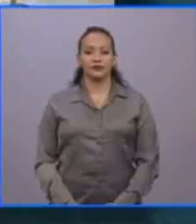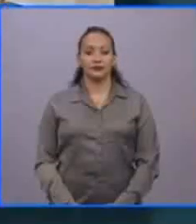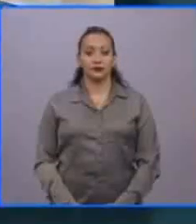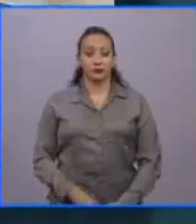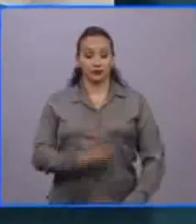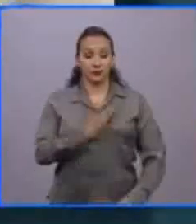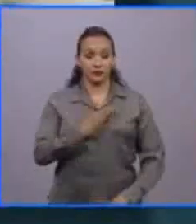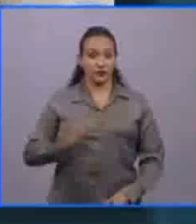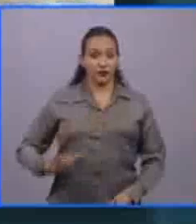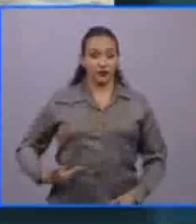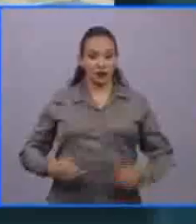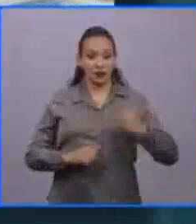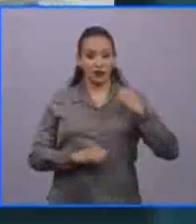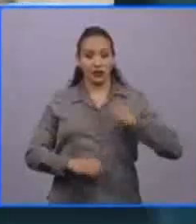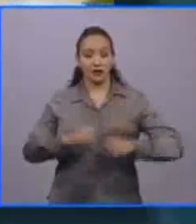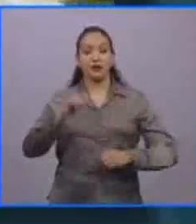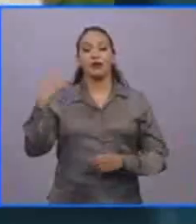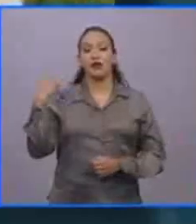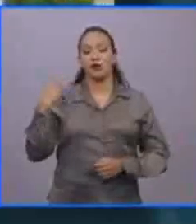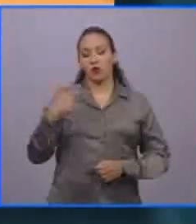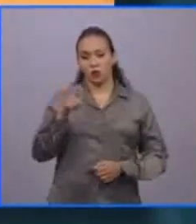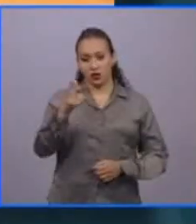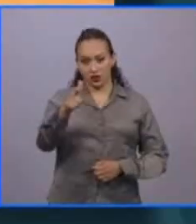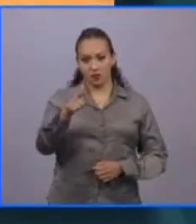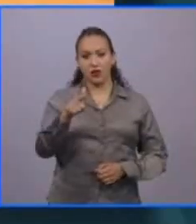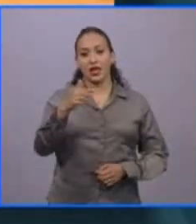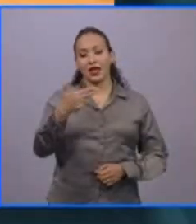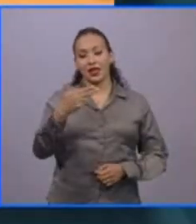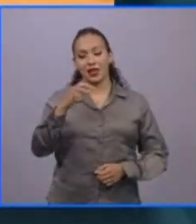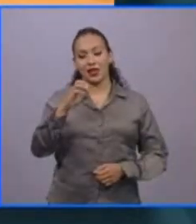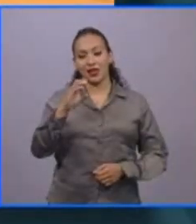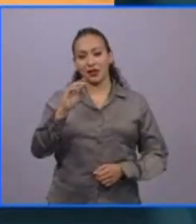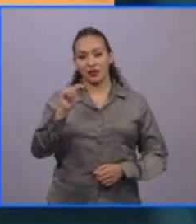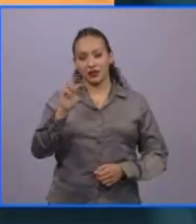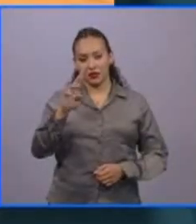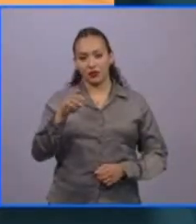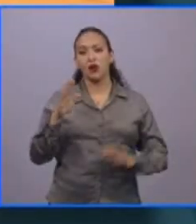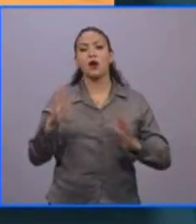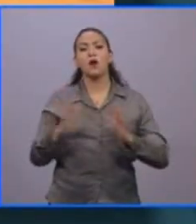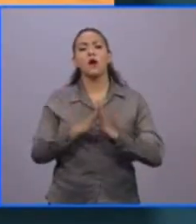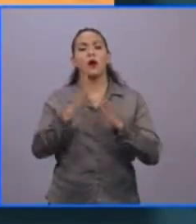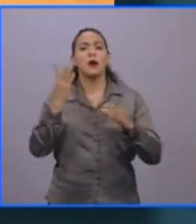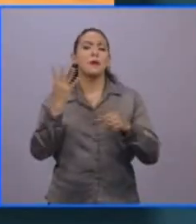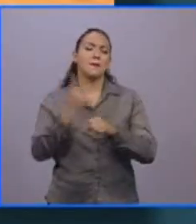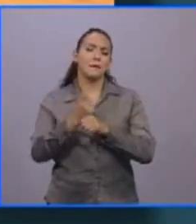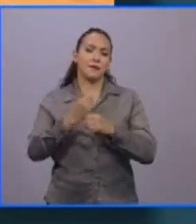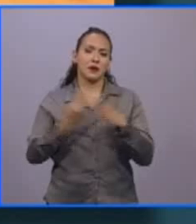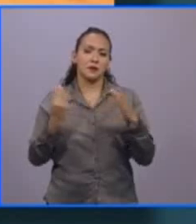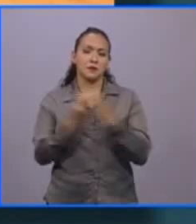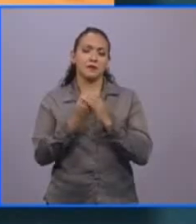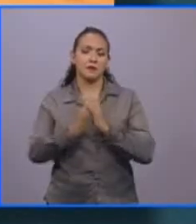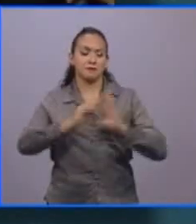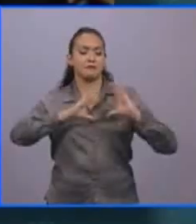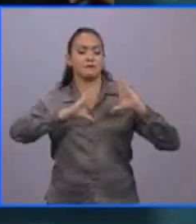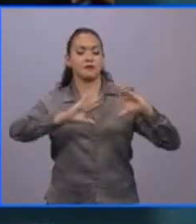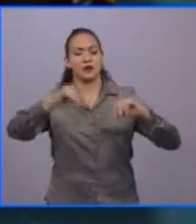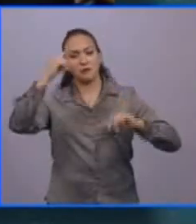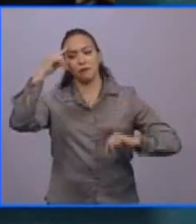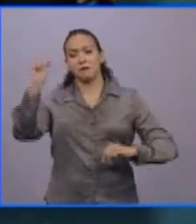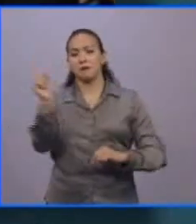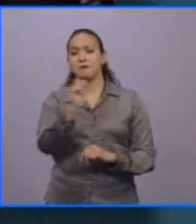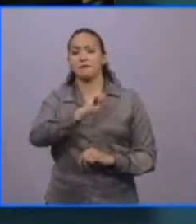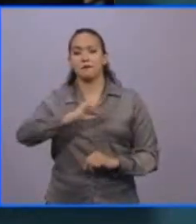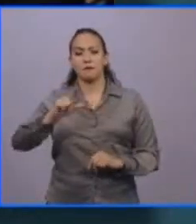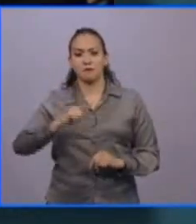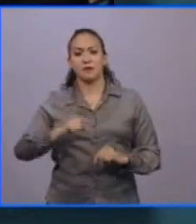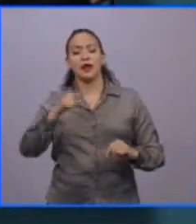El presidente del Poder Judicial de Guanajuato, Héctor Tinajero, participó en la primera sesión de la Subcomisión de Capacitación y Profesionalización